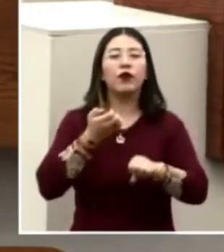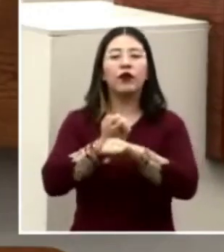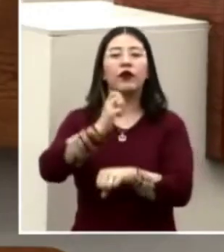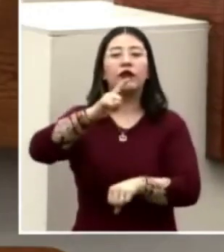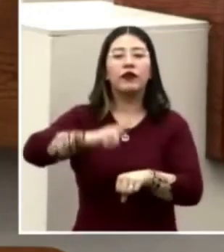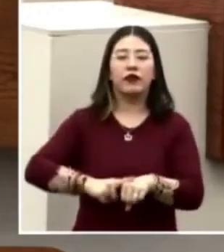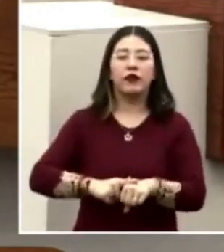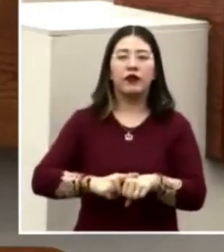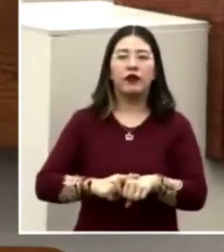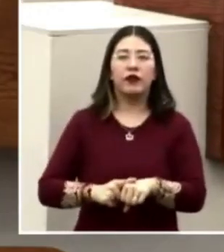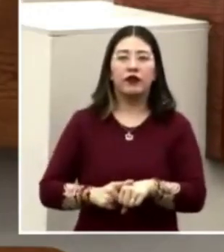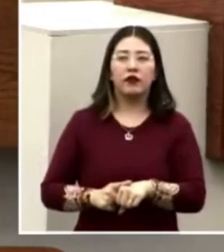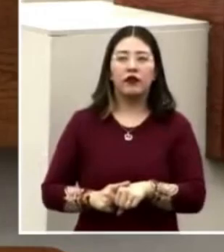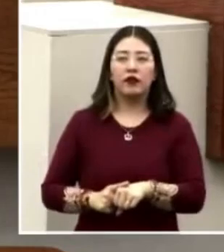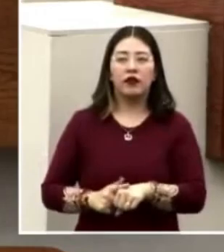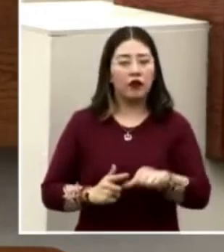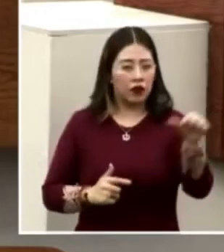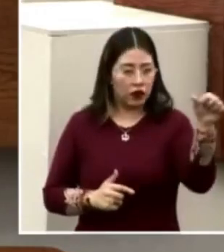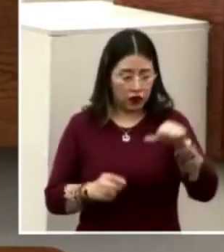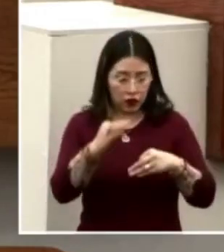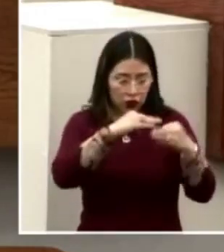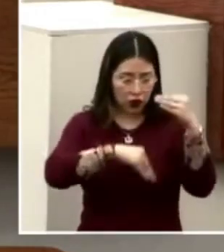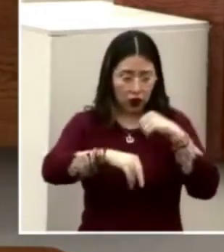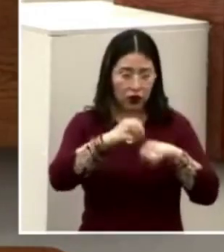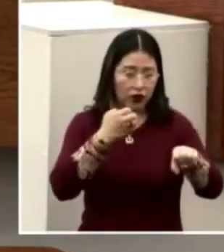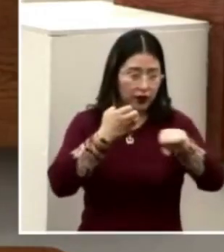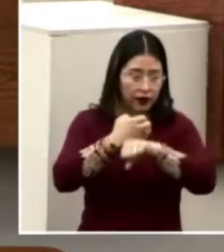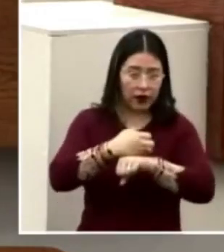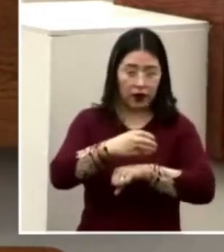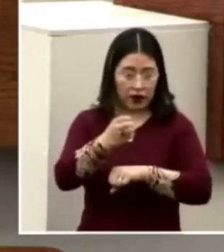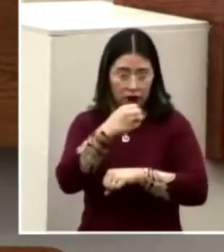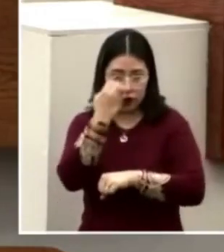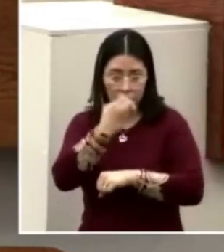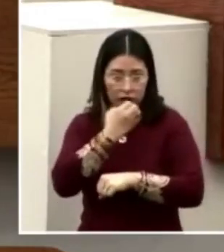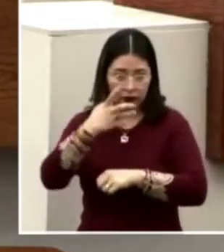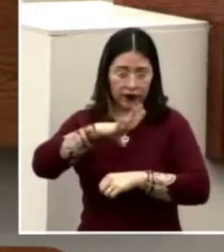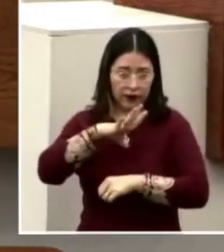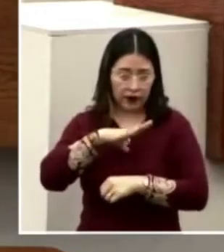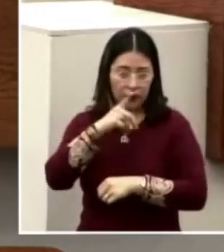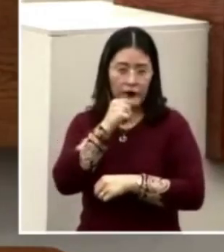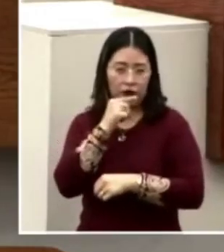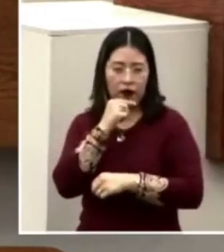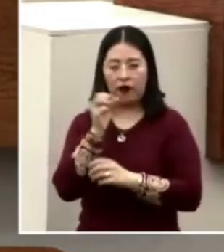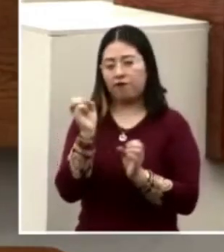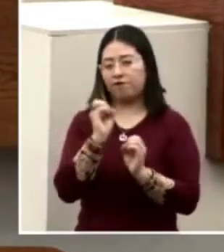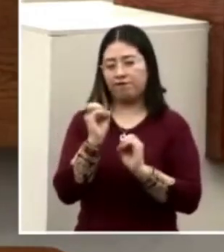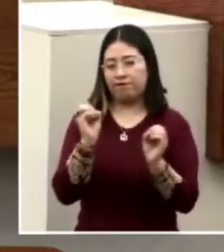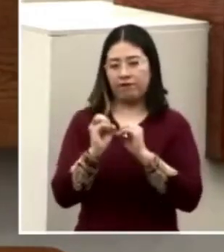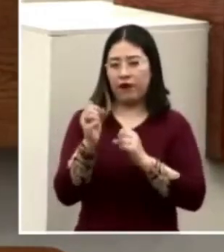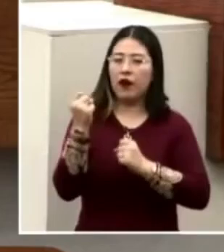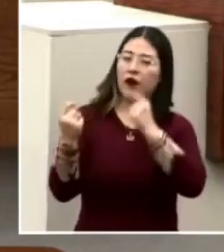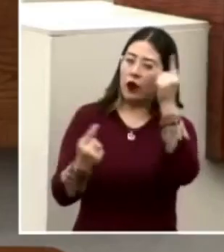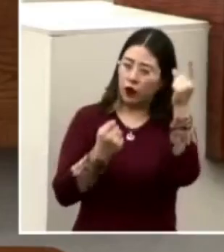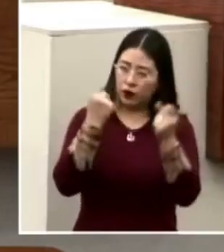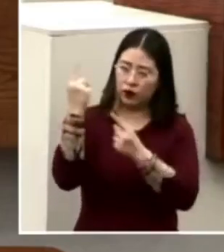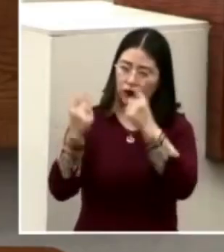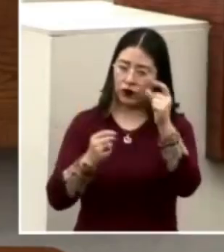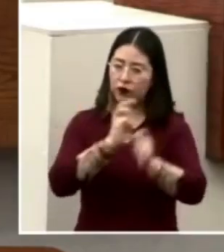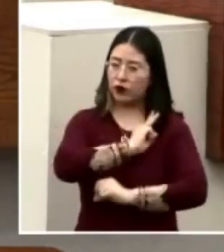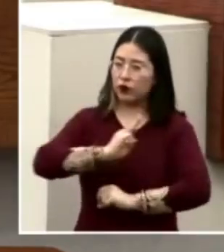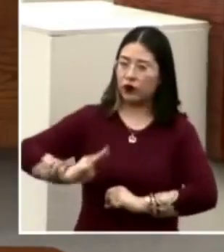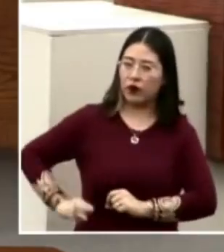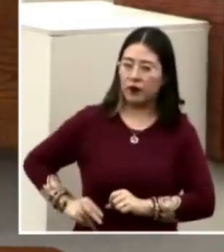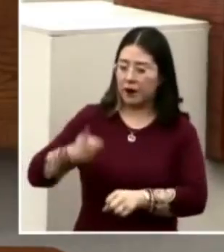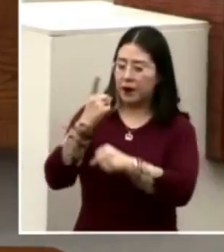por cierto hoy no todos los estados tienen un colegio de policía estatal. Y una vez que se reclutan,